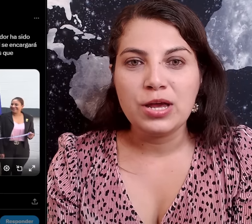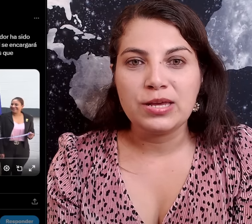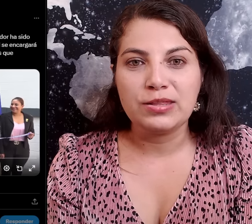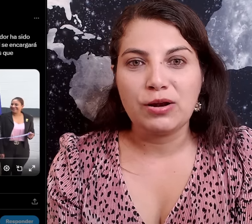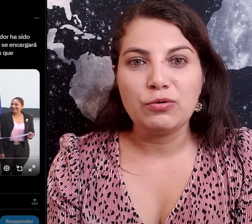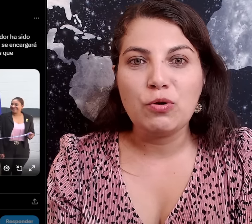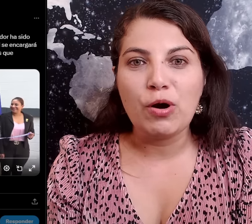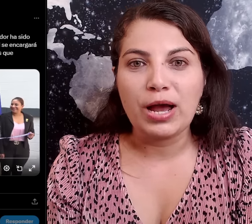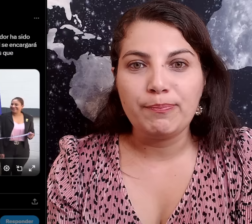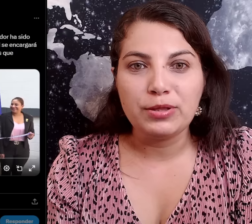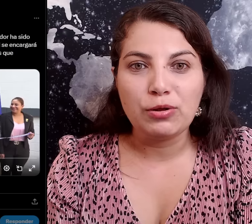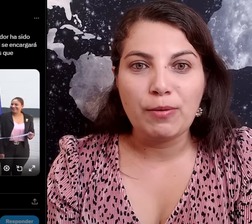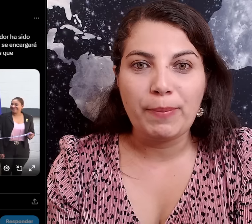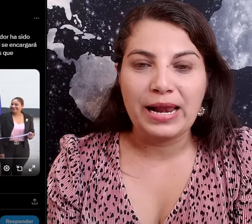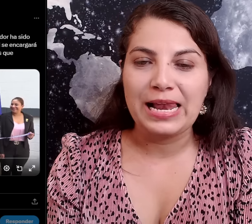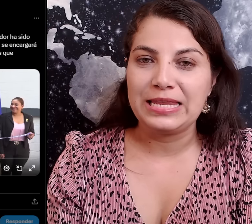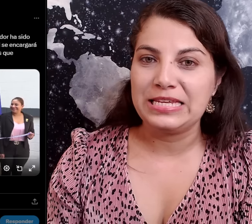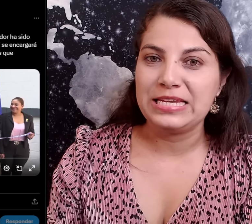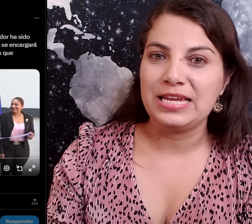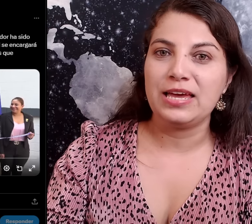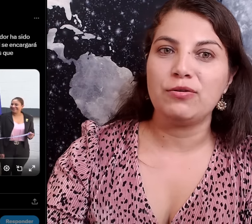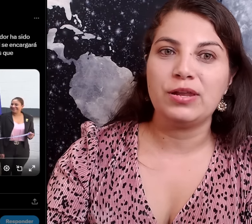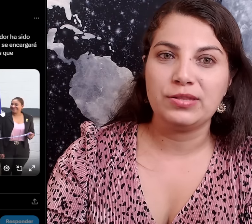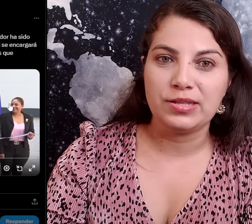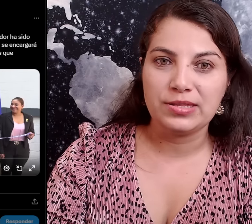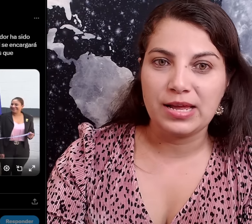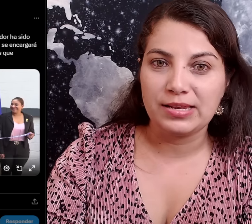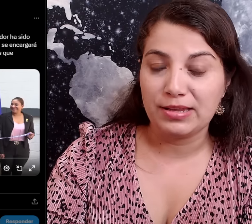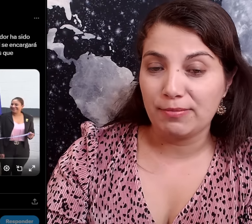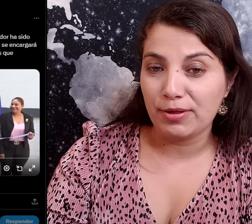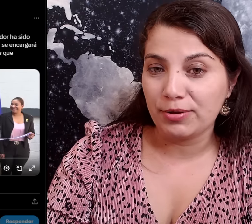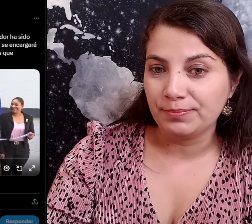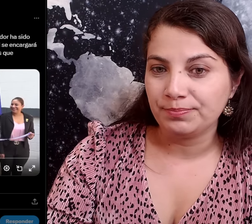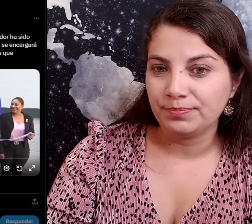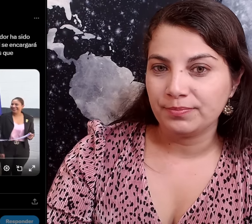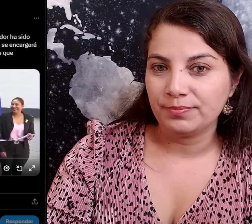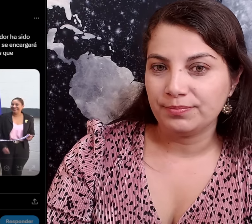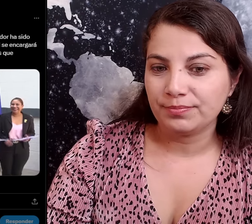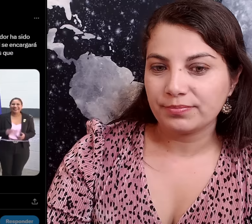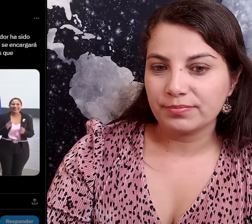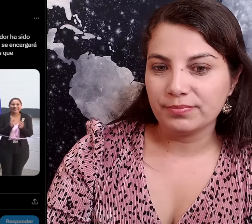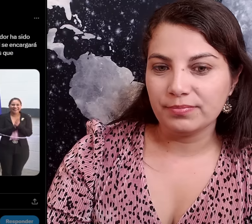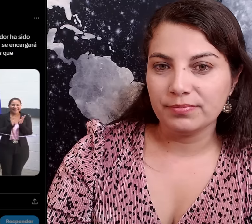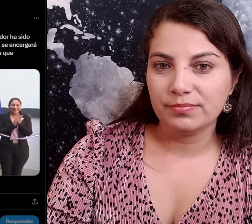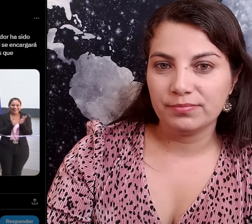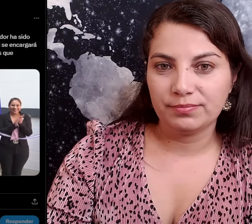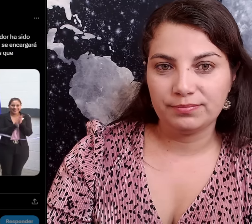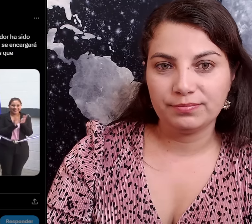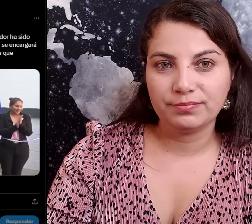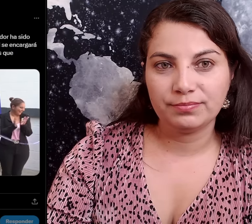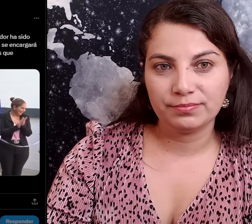anunciado que será un nuevo capítulo para la niñez y adolescencia de El Salvador.